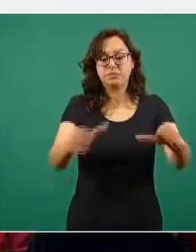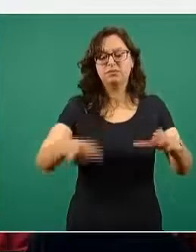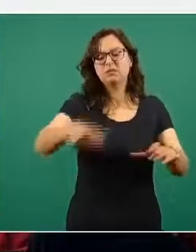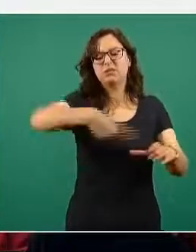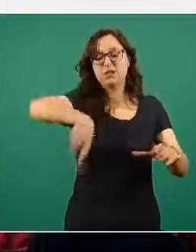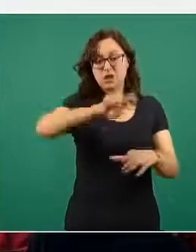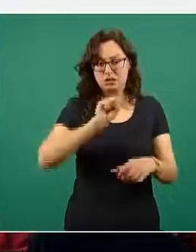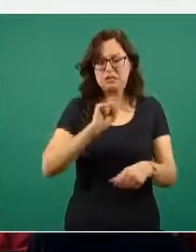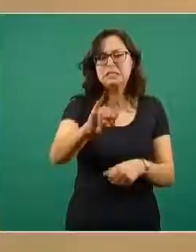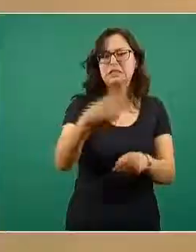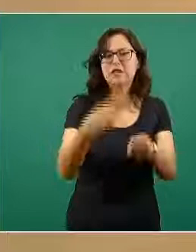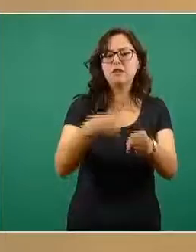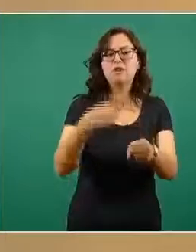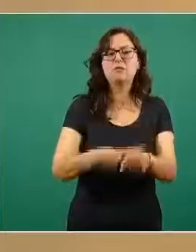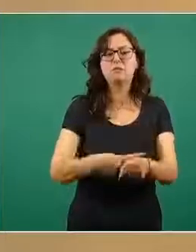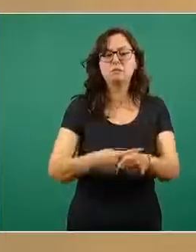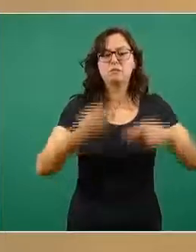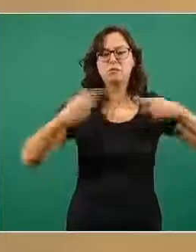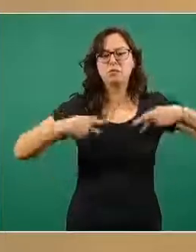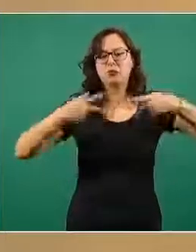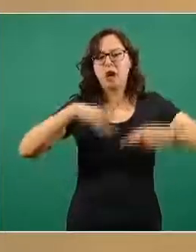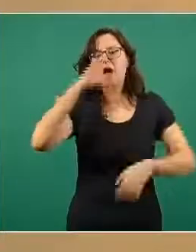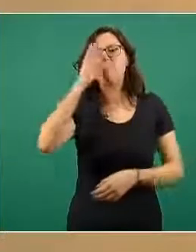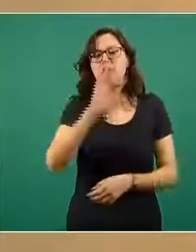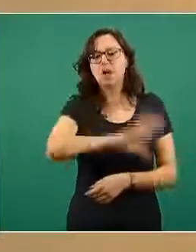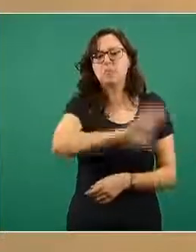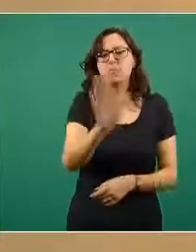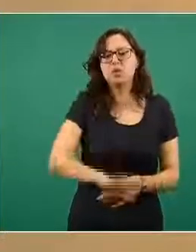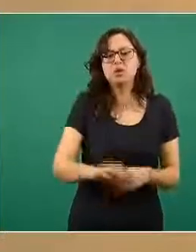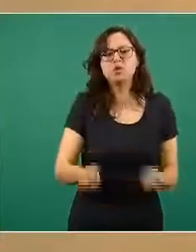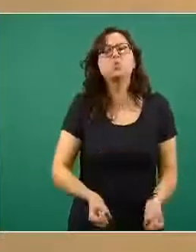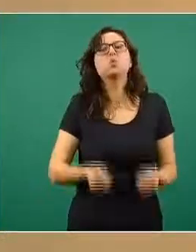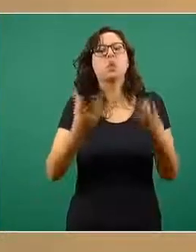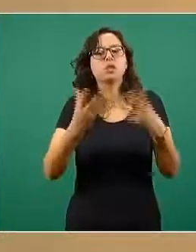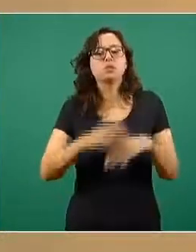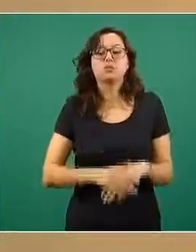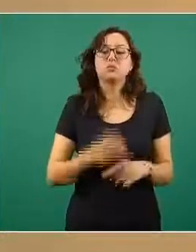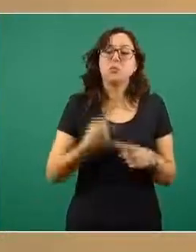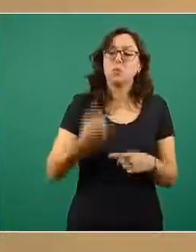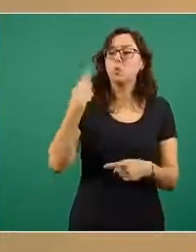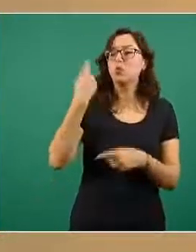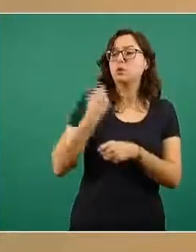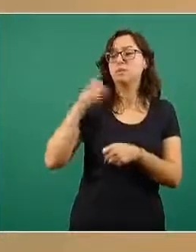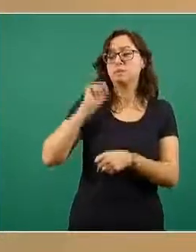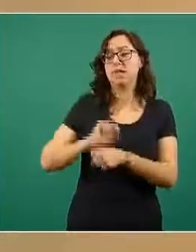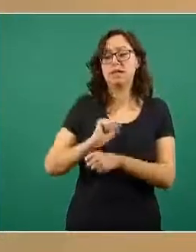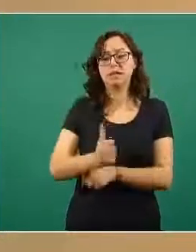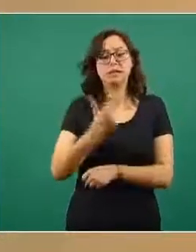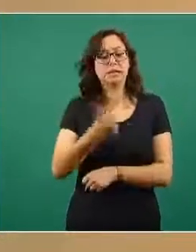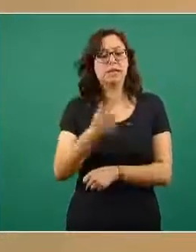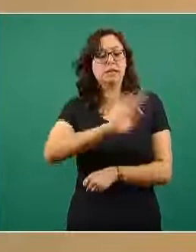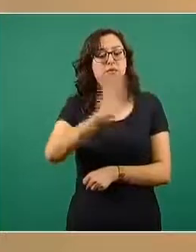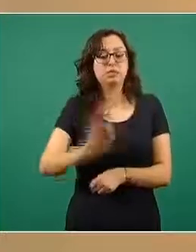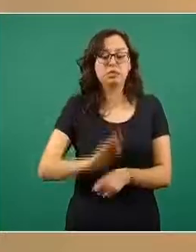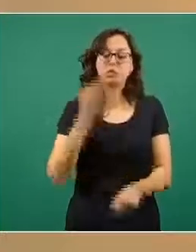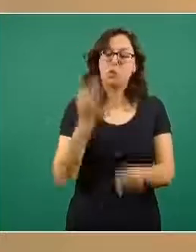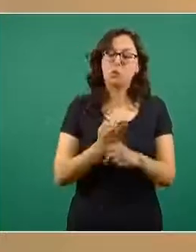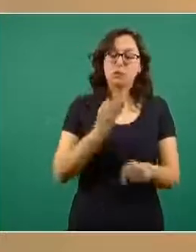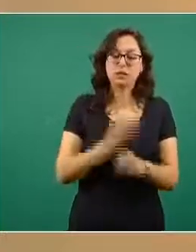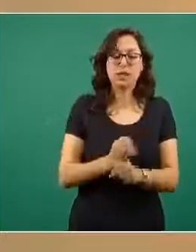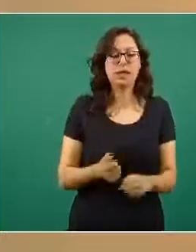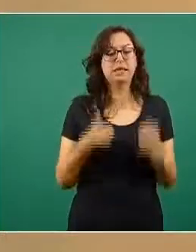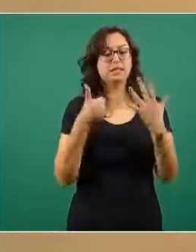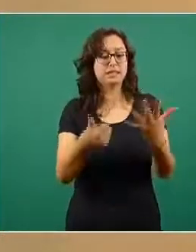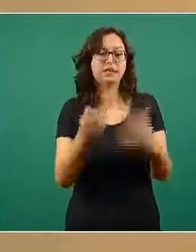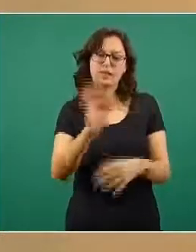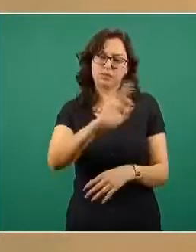punto porcentual. La semana inmediata anterior terminó con el 7% y ahorita continuamos con el 6%, menos